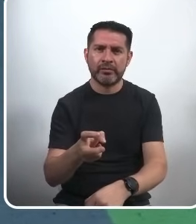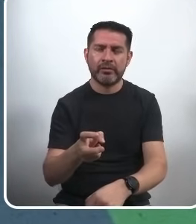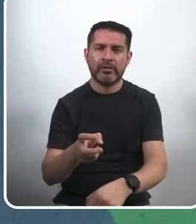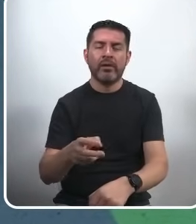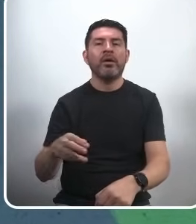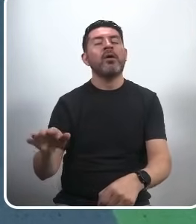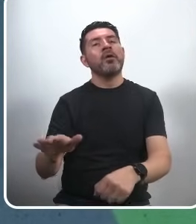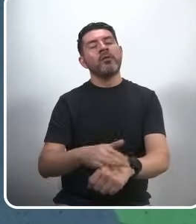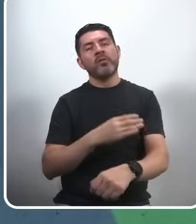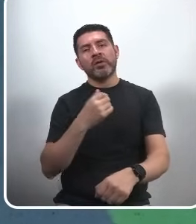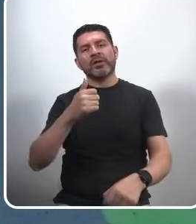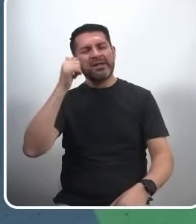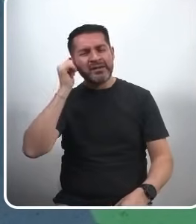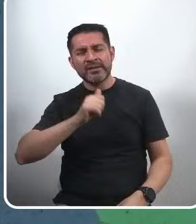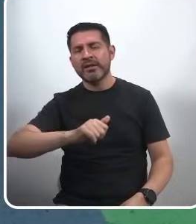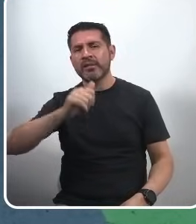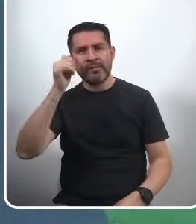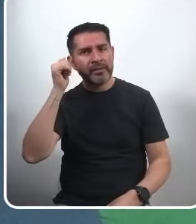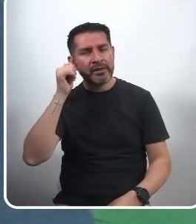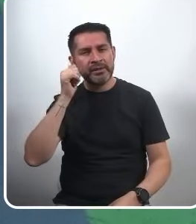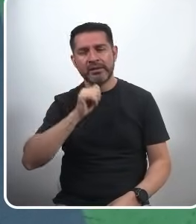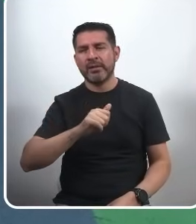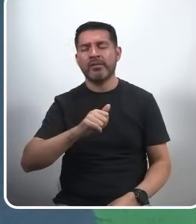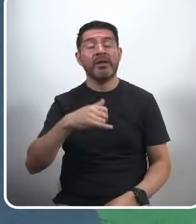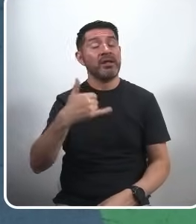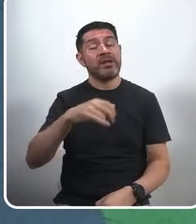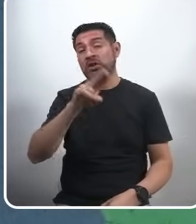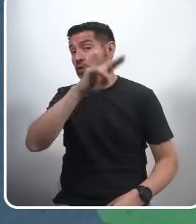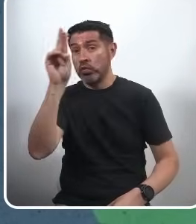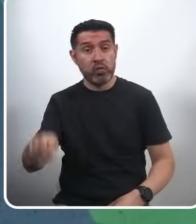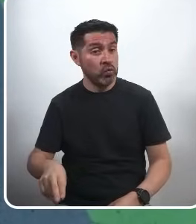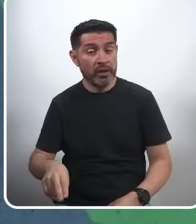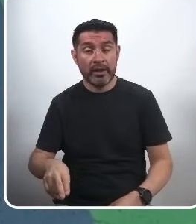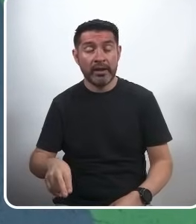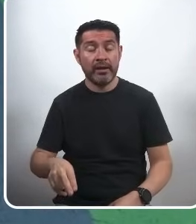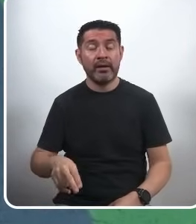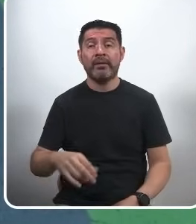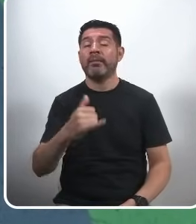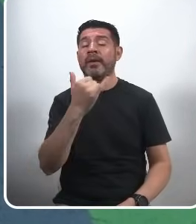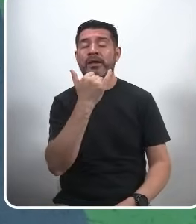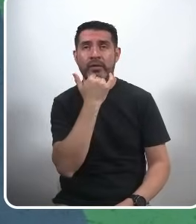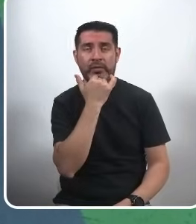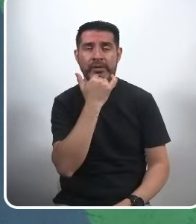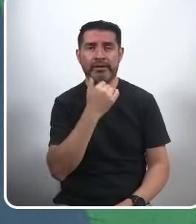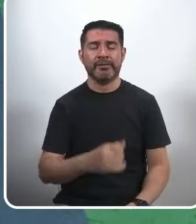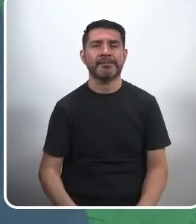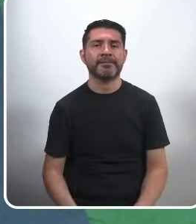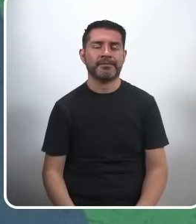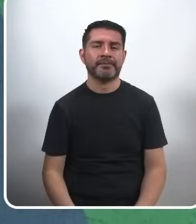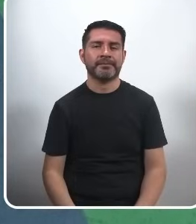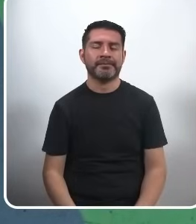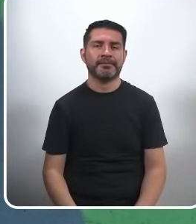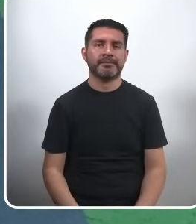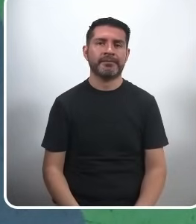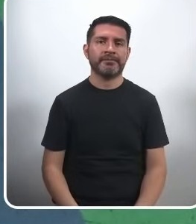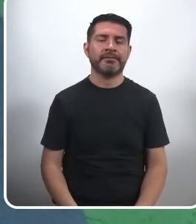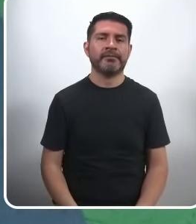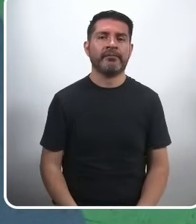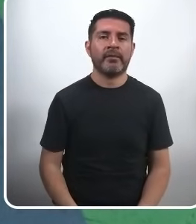cosa. Bueno, primero. Anoche me levanté a las 4:30 de la